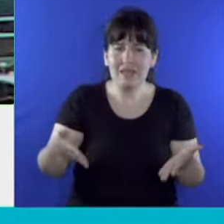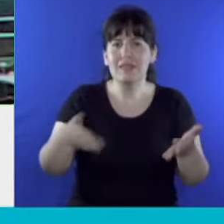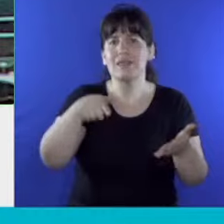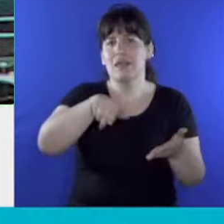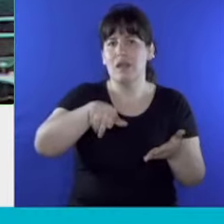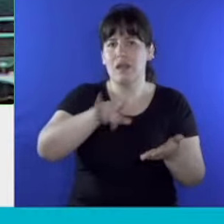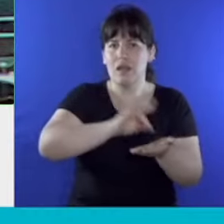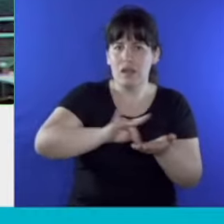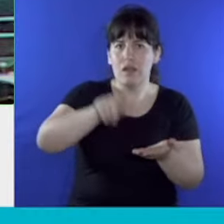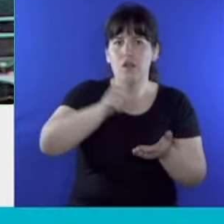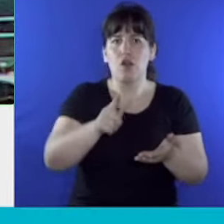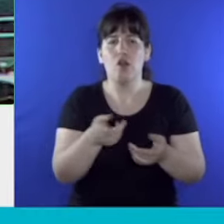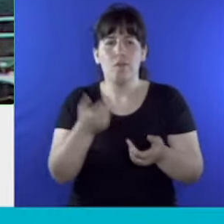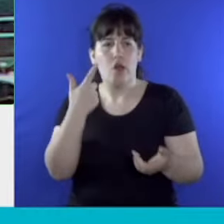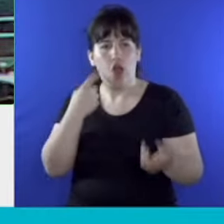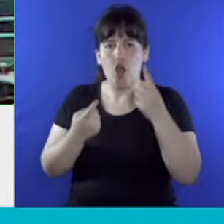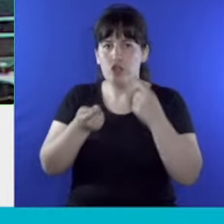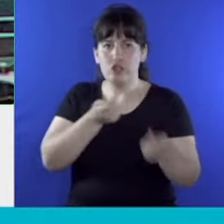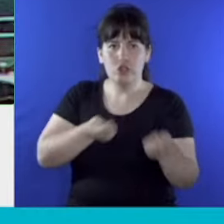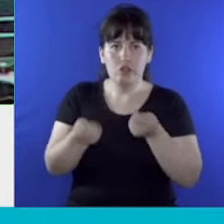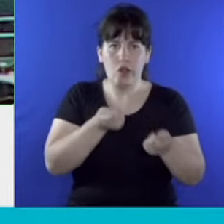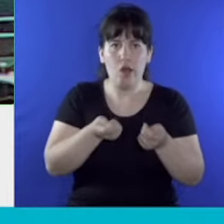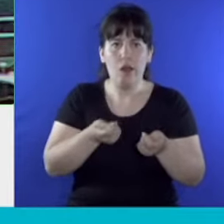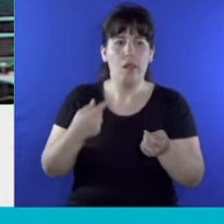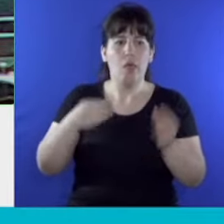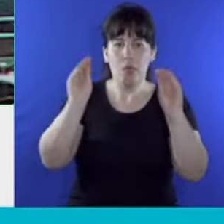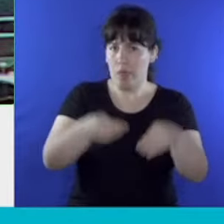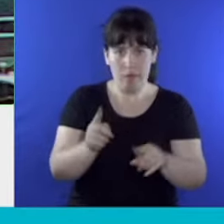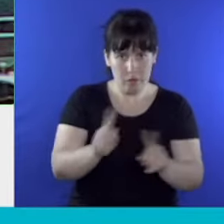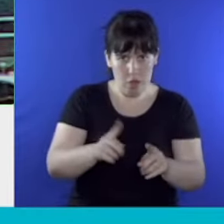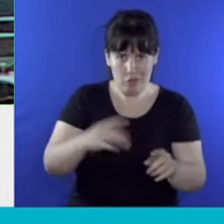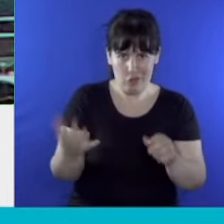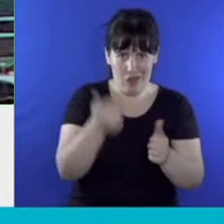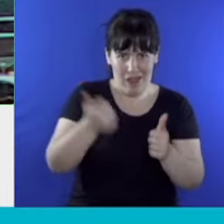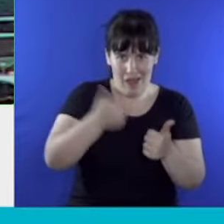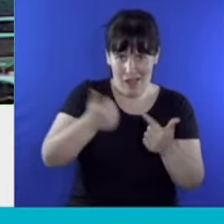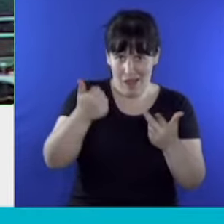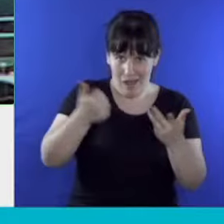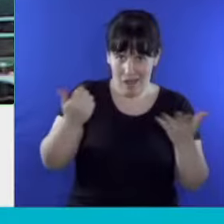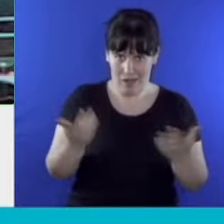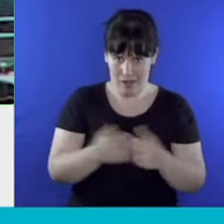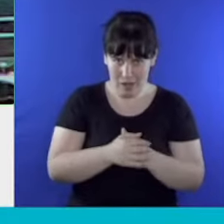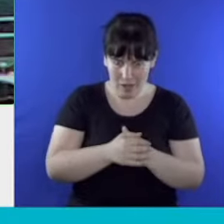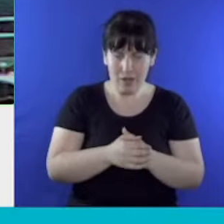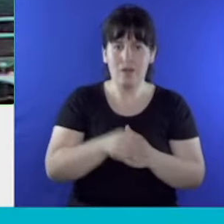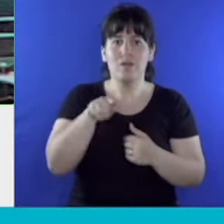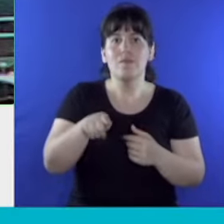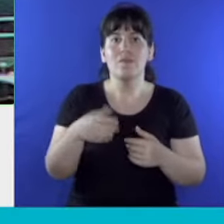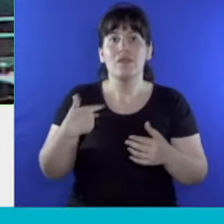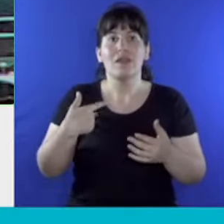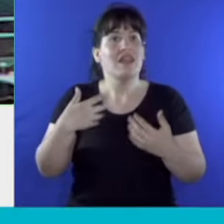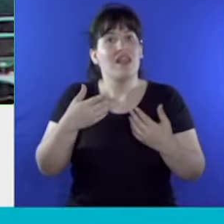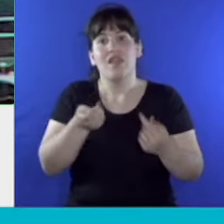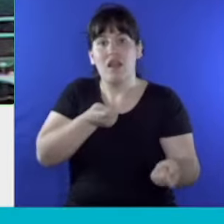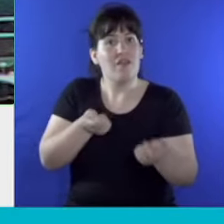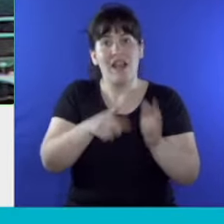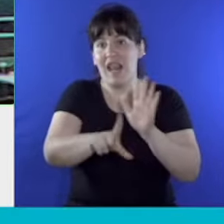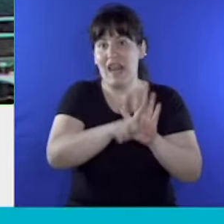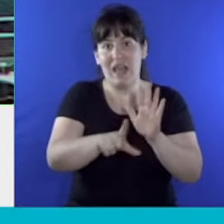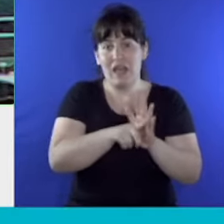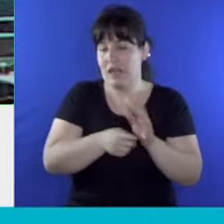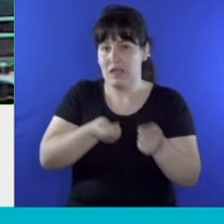sus facultades de control. Las facultades que otorga la ley para gestionar son facultades que